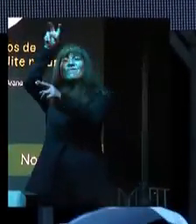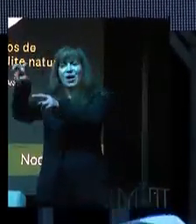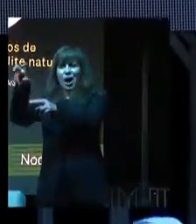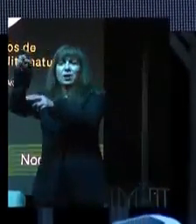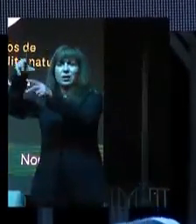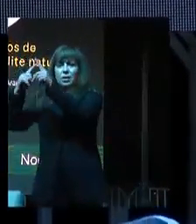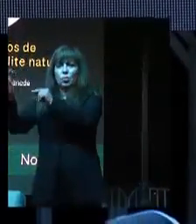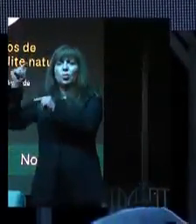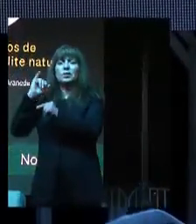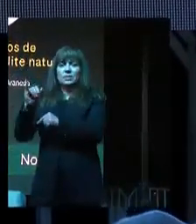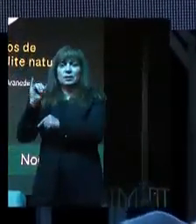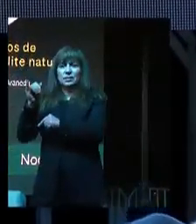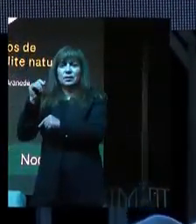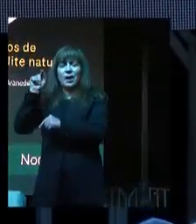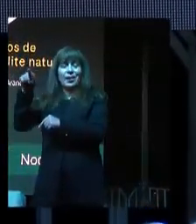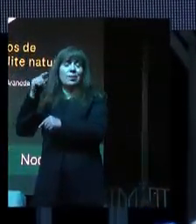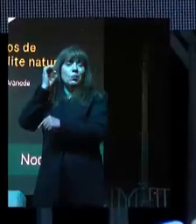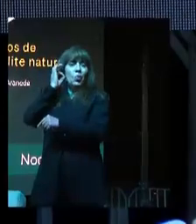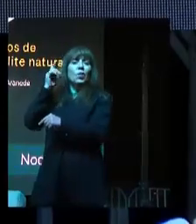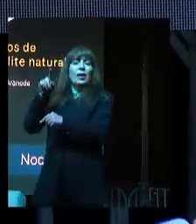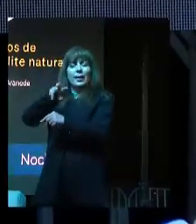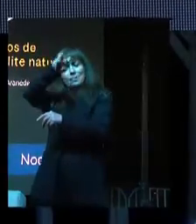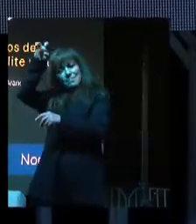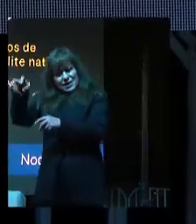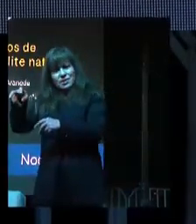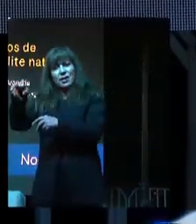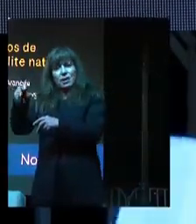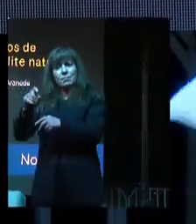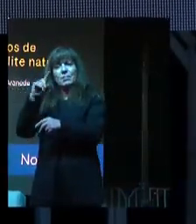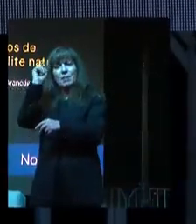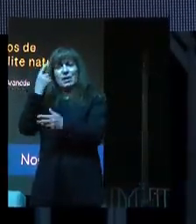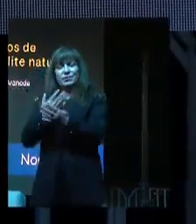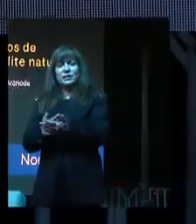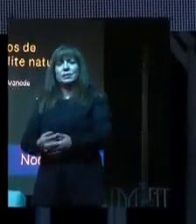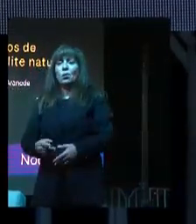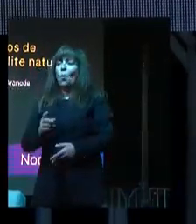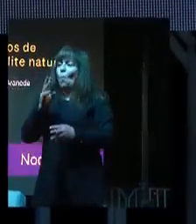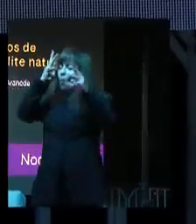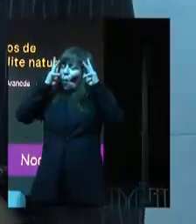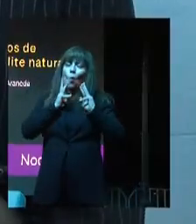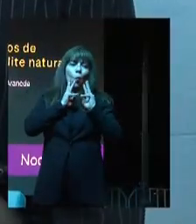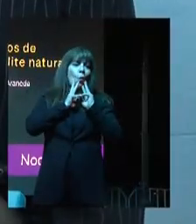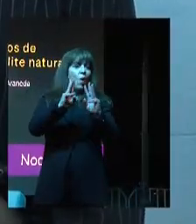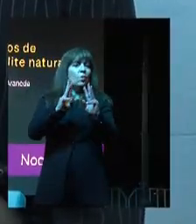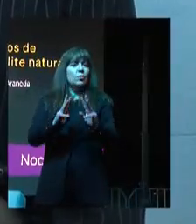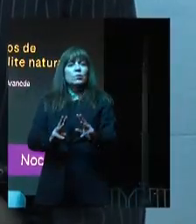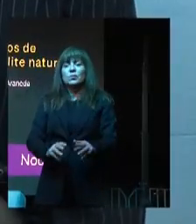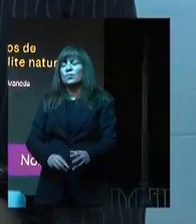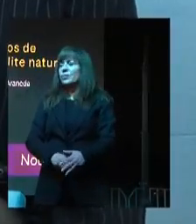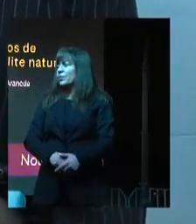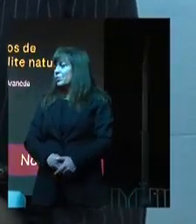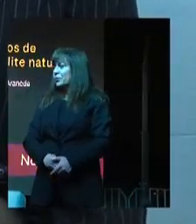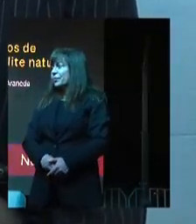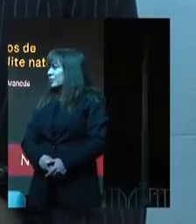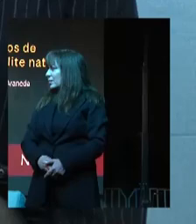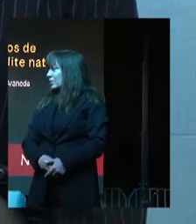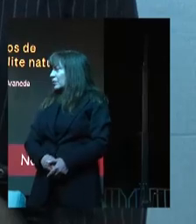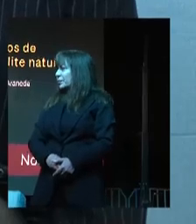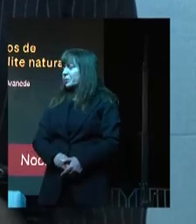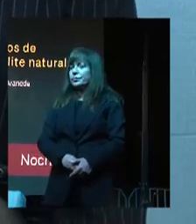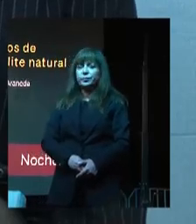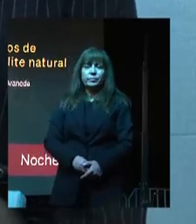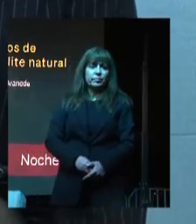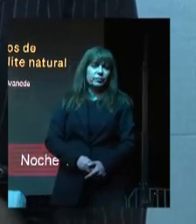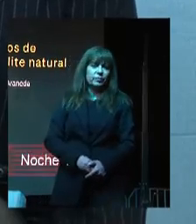ahí iría una mujer a pisar la Luna por primera vez. Wow. Que, o sea,